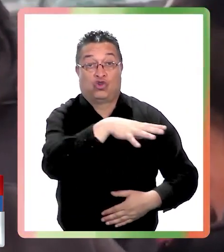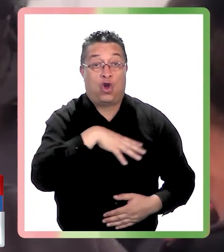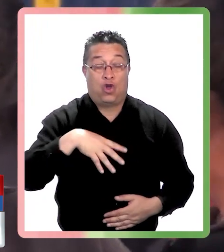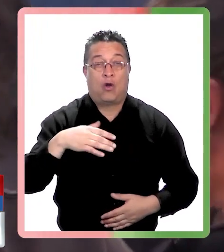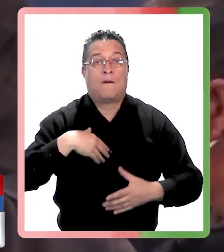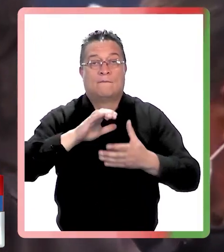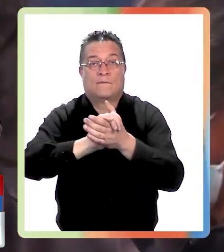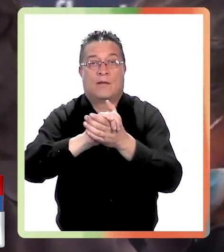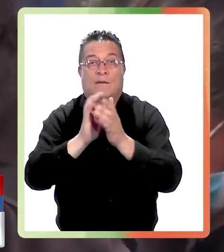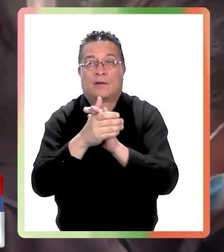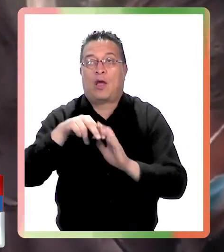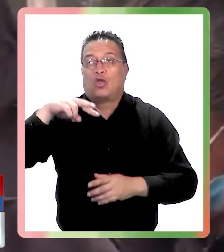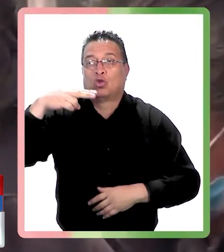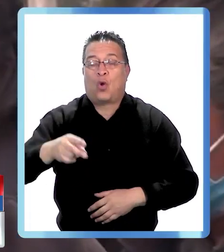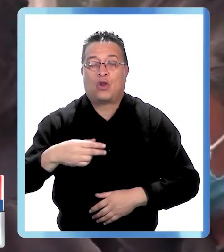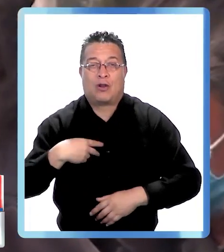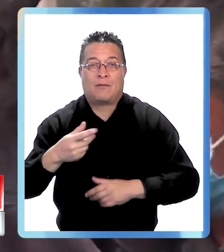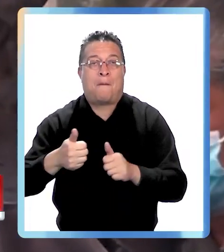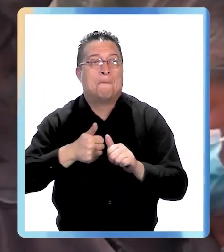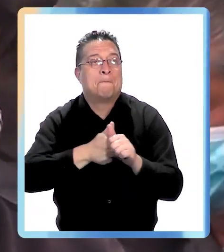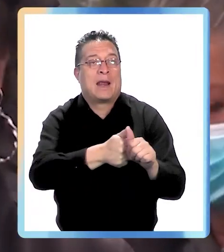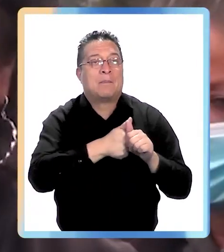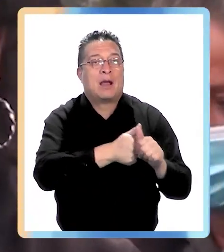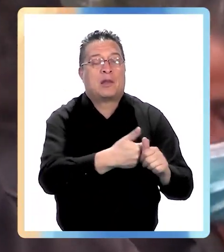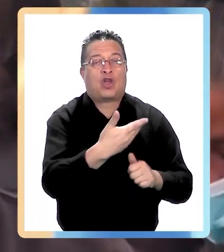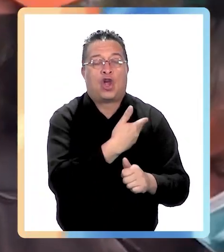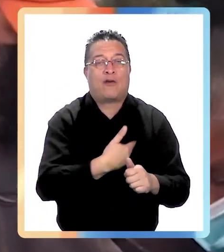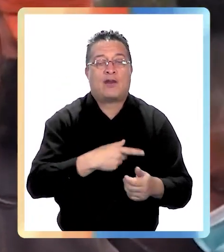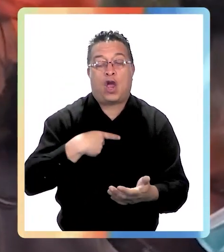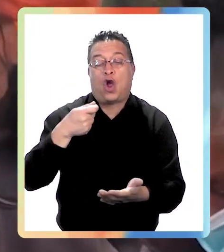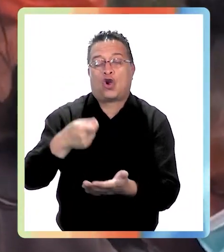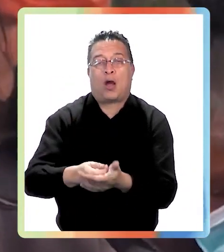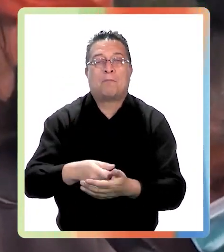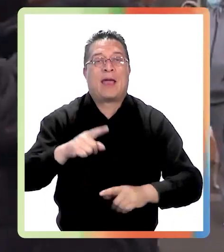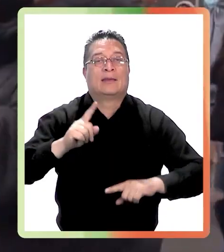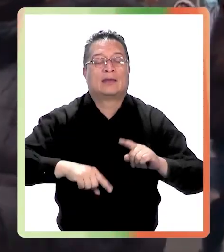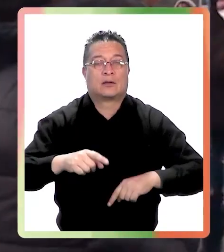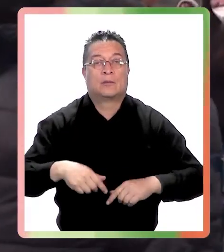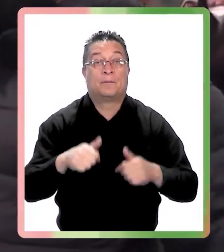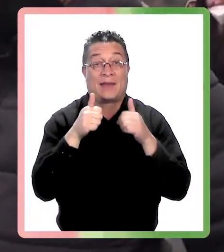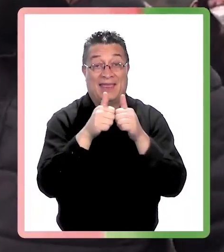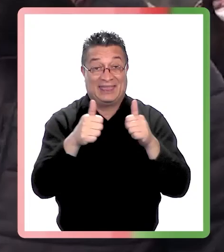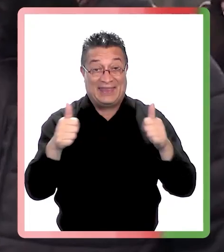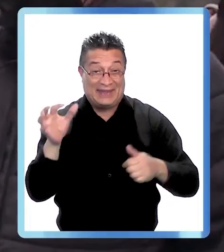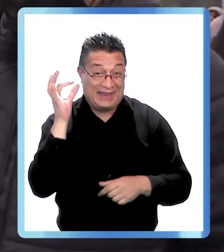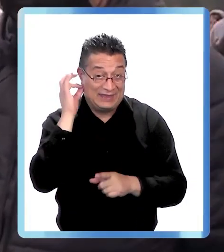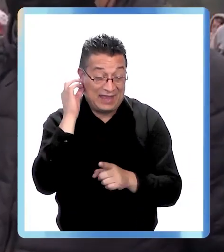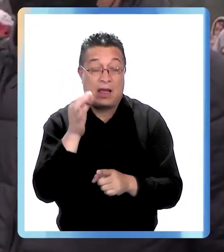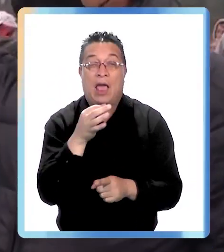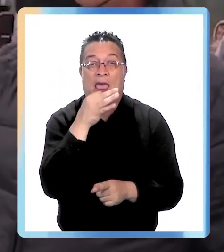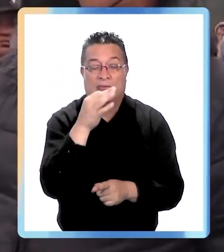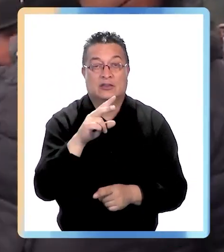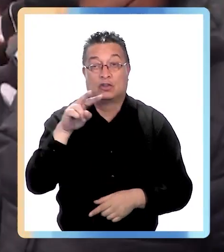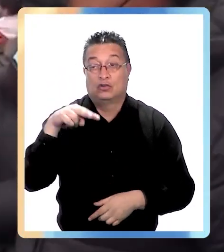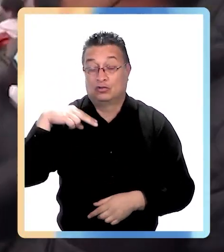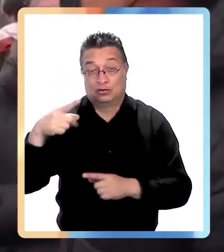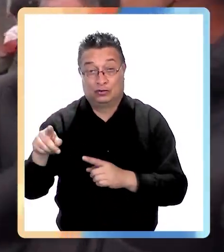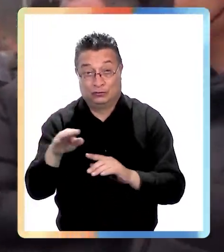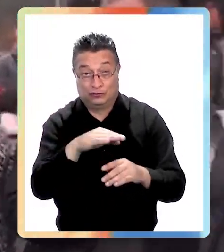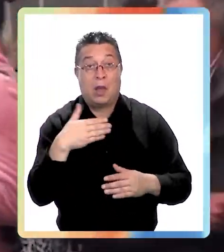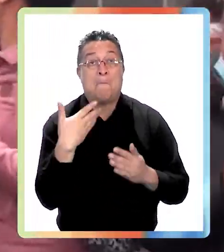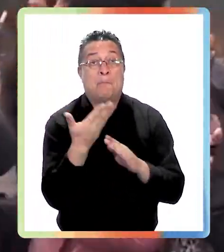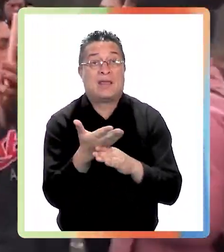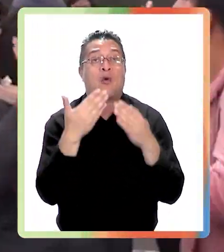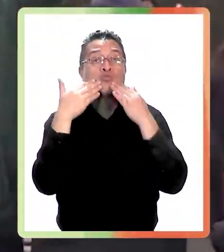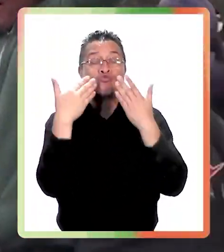estar coludidos con el dueño para poder presionarlos a ellos para que compren los terrenos. La dirigente enfatiza que los pobladores no piden